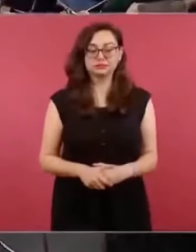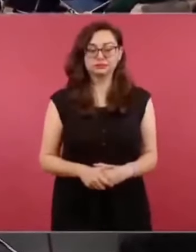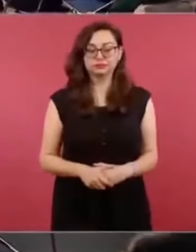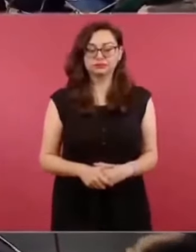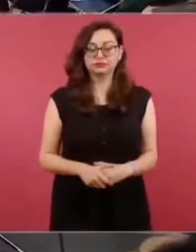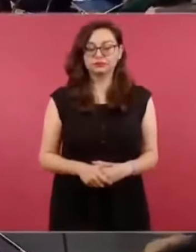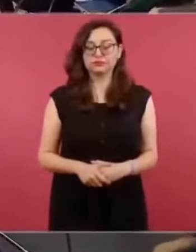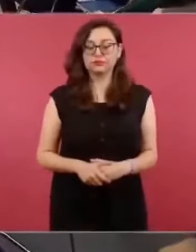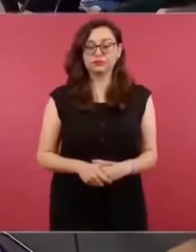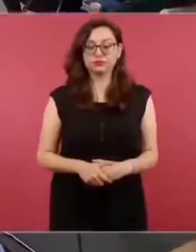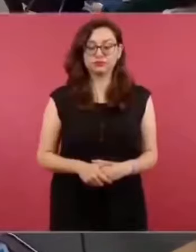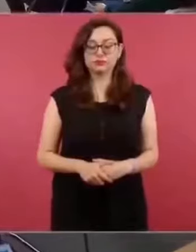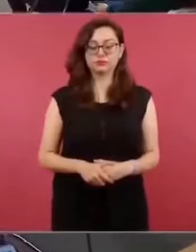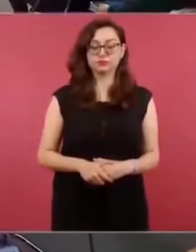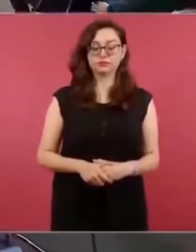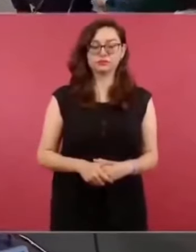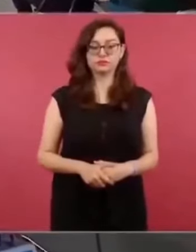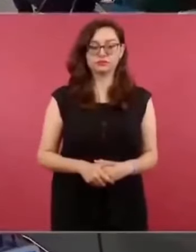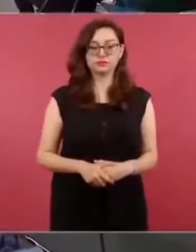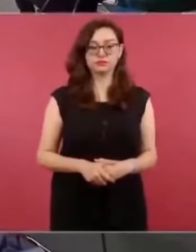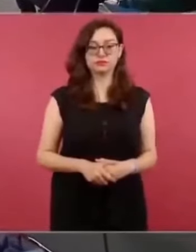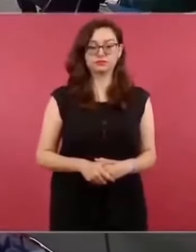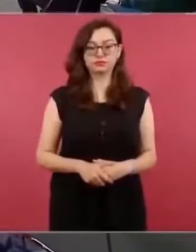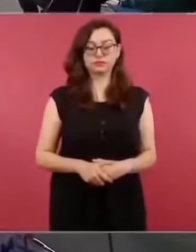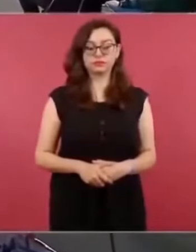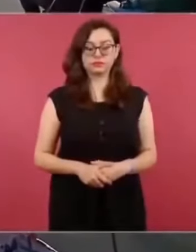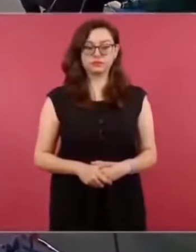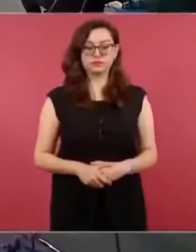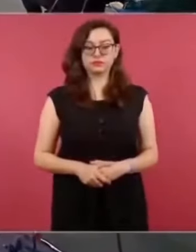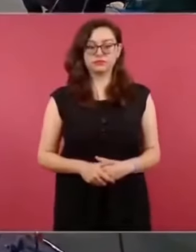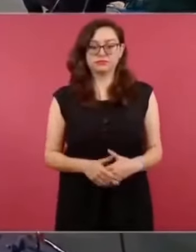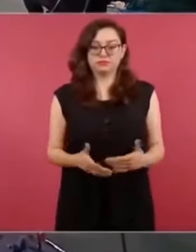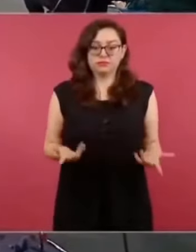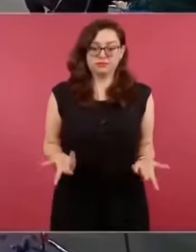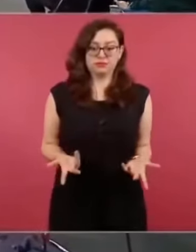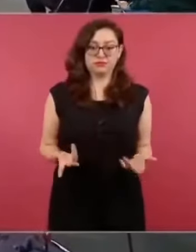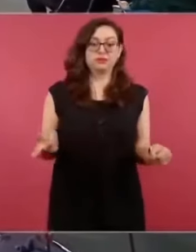entonces este en qué